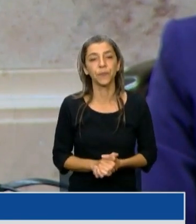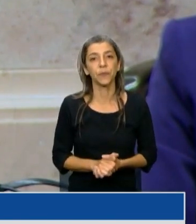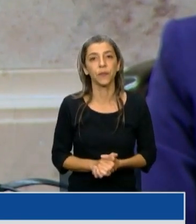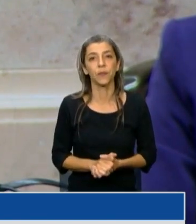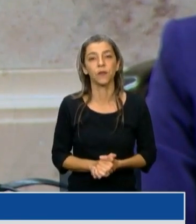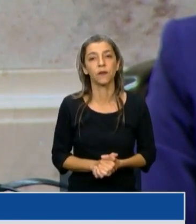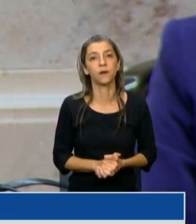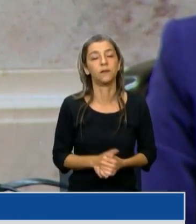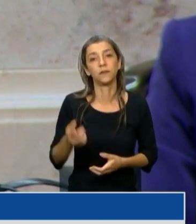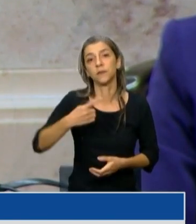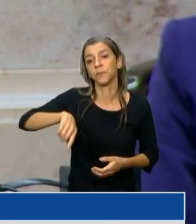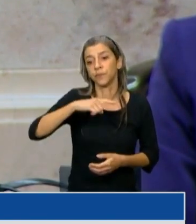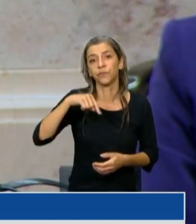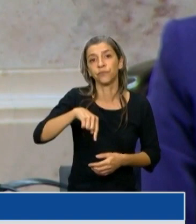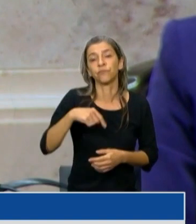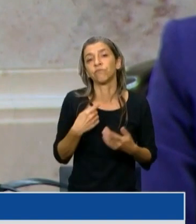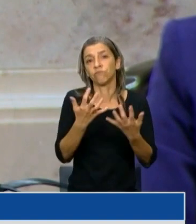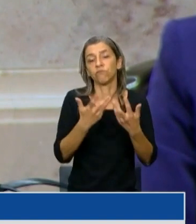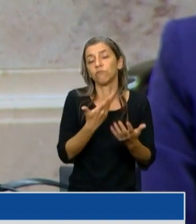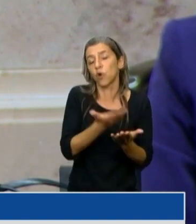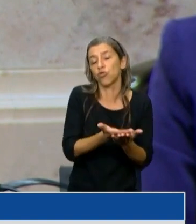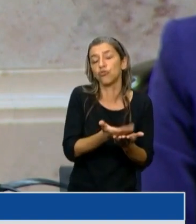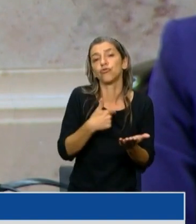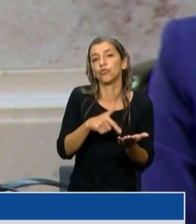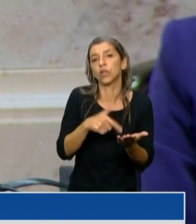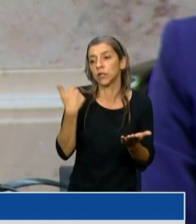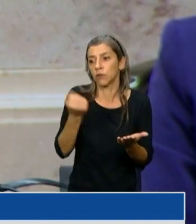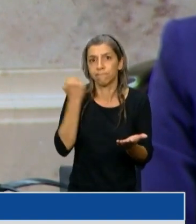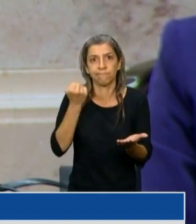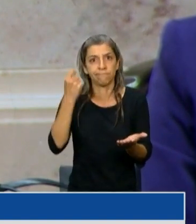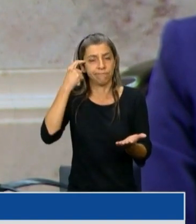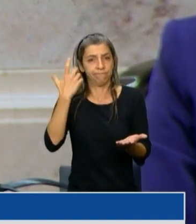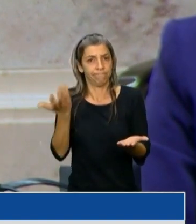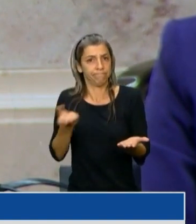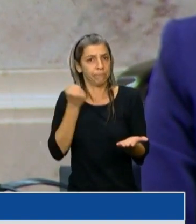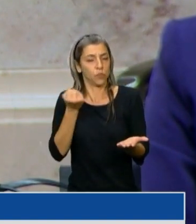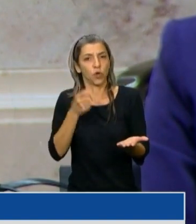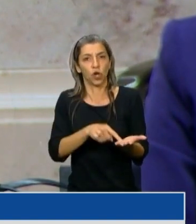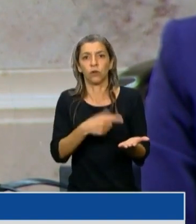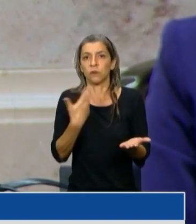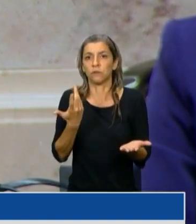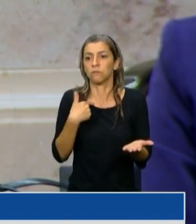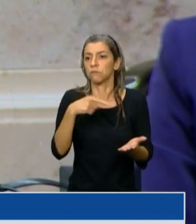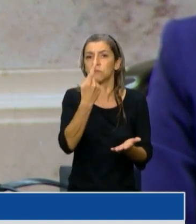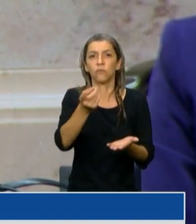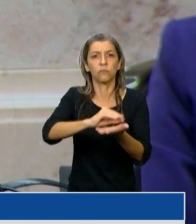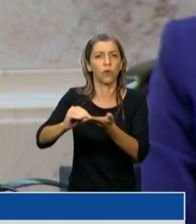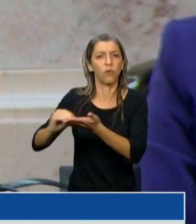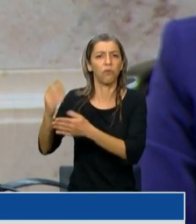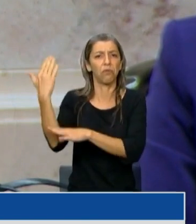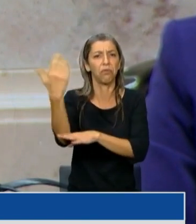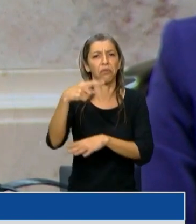Estamos tratando un proyecto totalmente relevante. Tenemos que escuchar de otros diputados que esto es